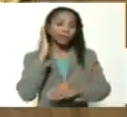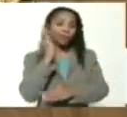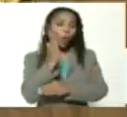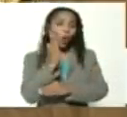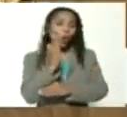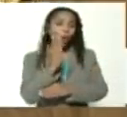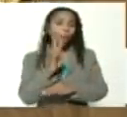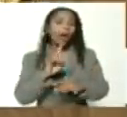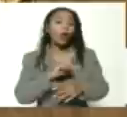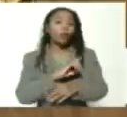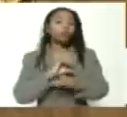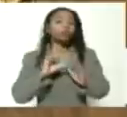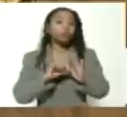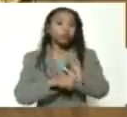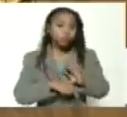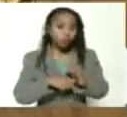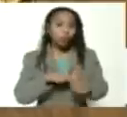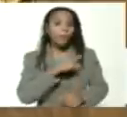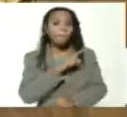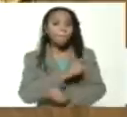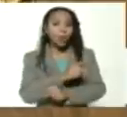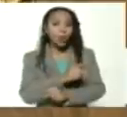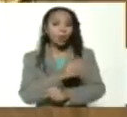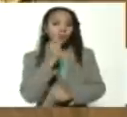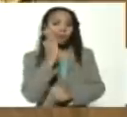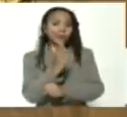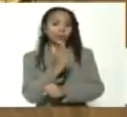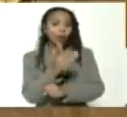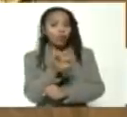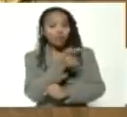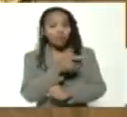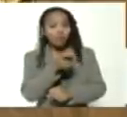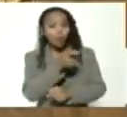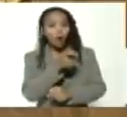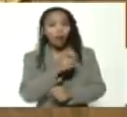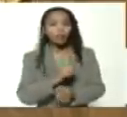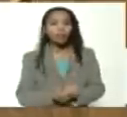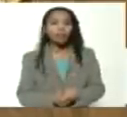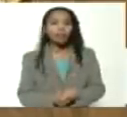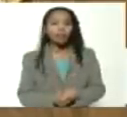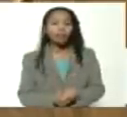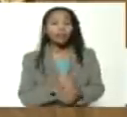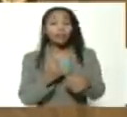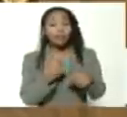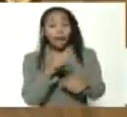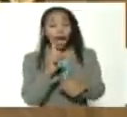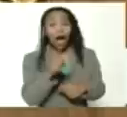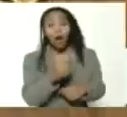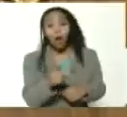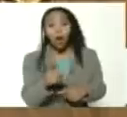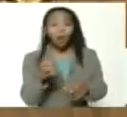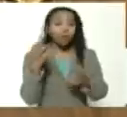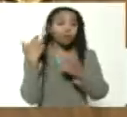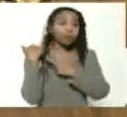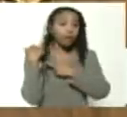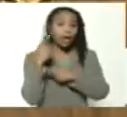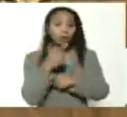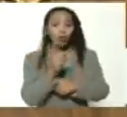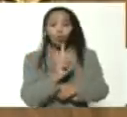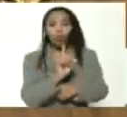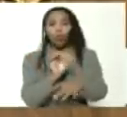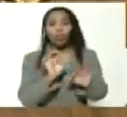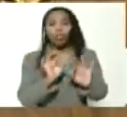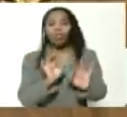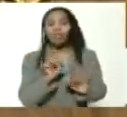luego acusar, para luego en las audiencias preliminares buscar si corresponde la condena o el sobreseimiento. Eso no es nada